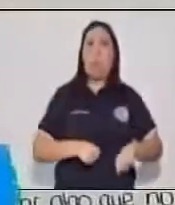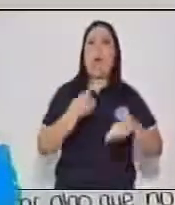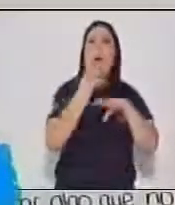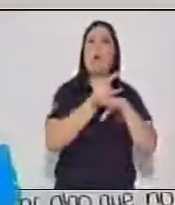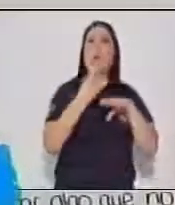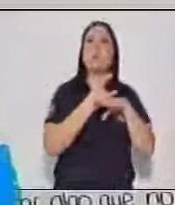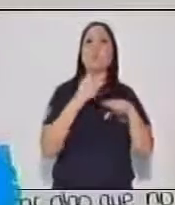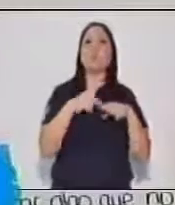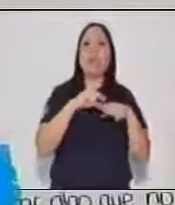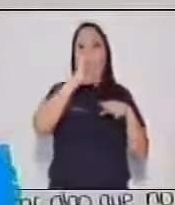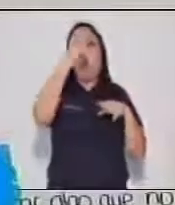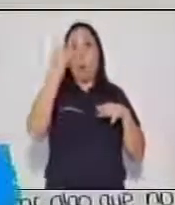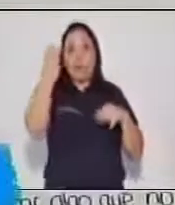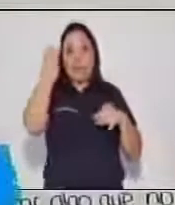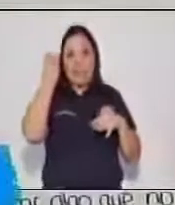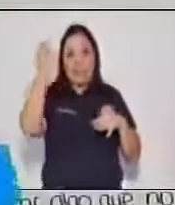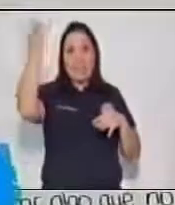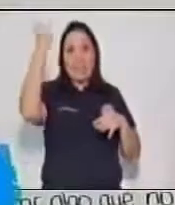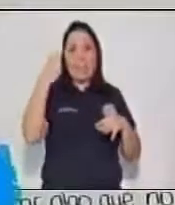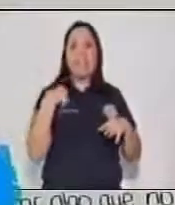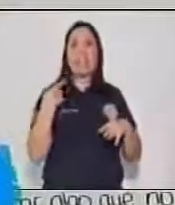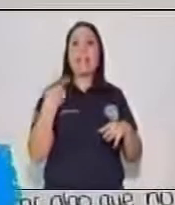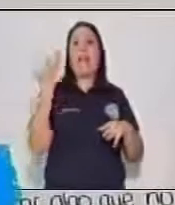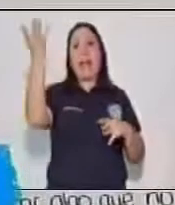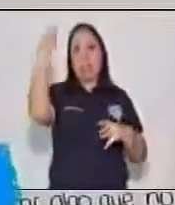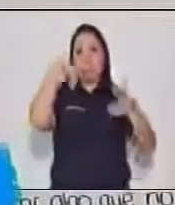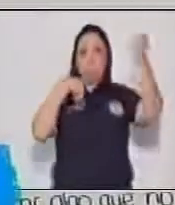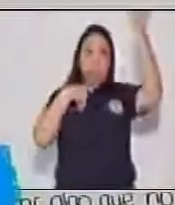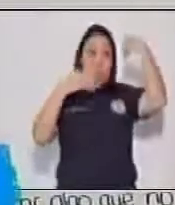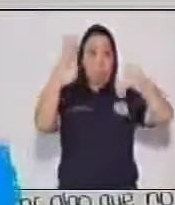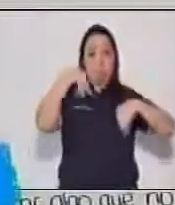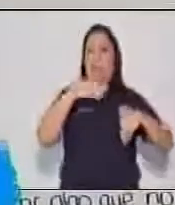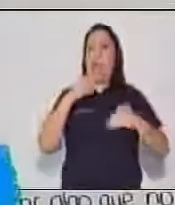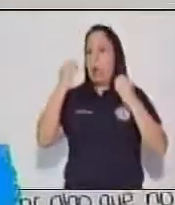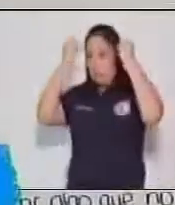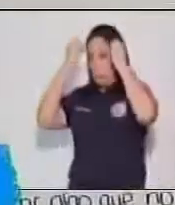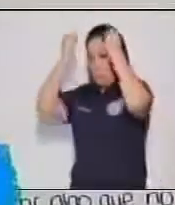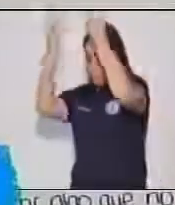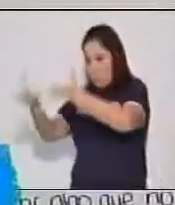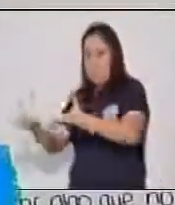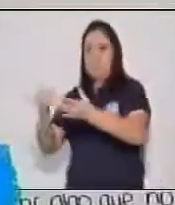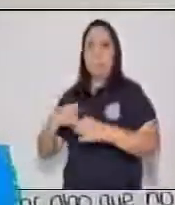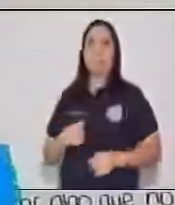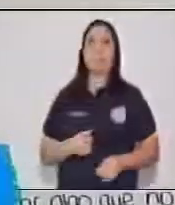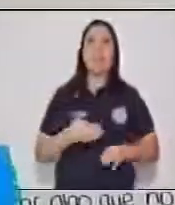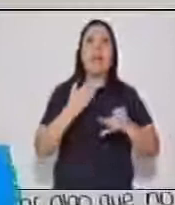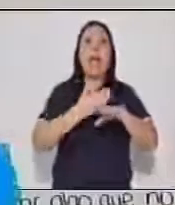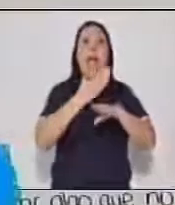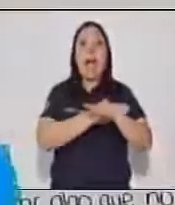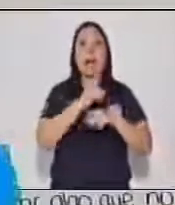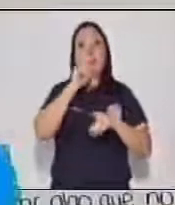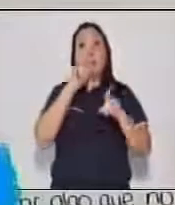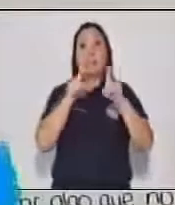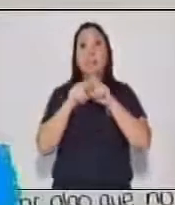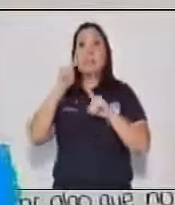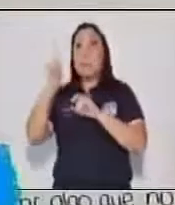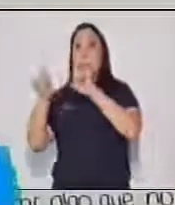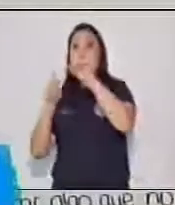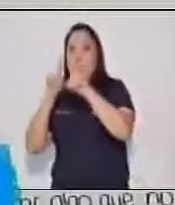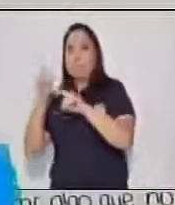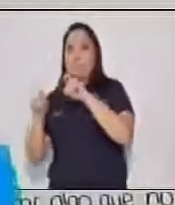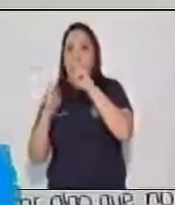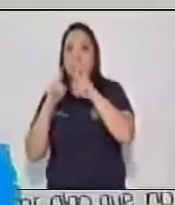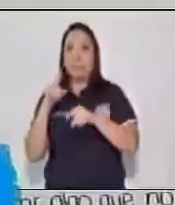para tomar idea de qué es lo que debes de dar a conocer. Anticipar preguntas. Esta parte es